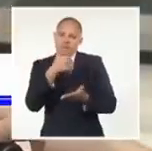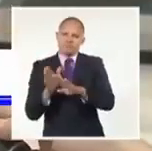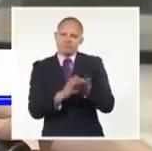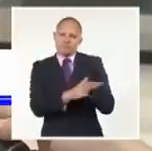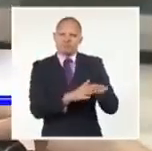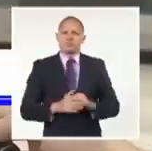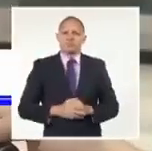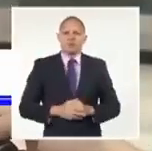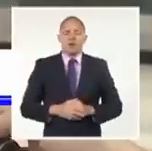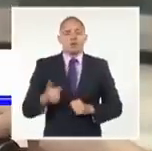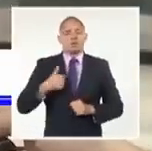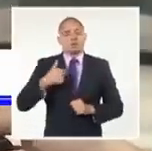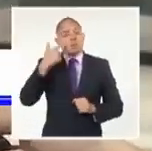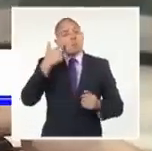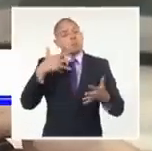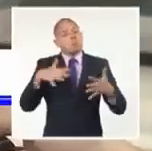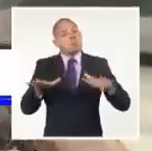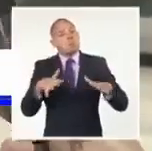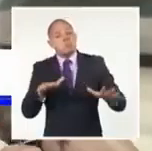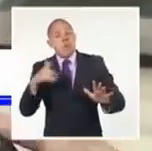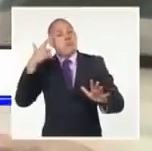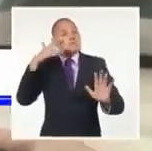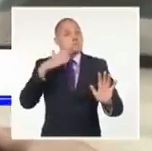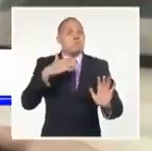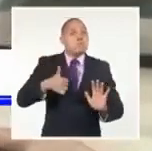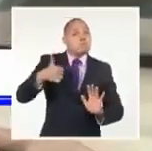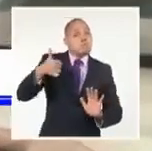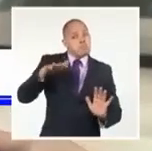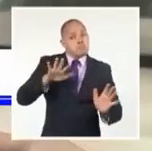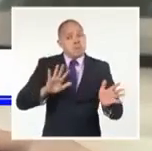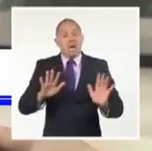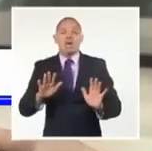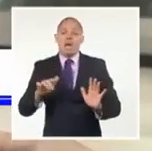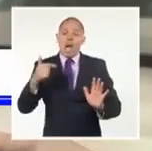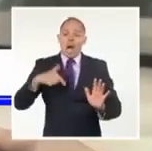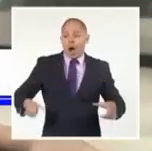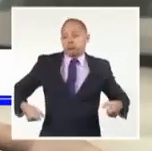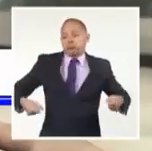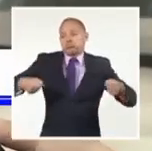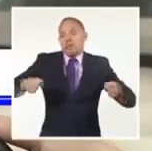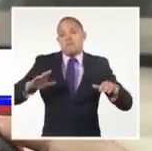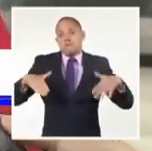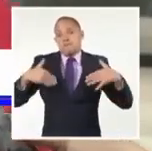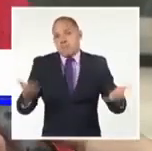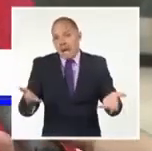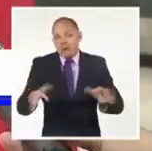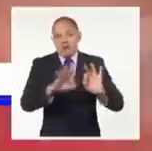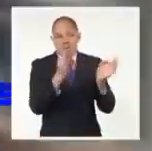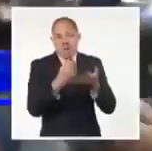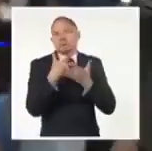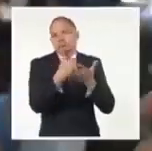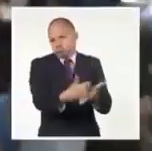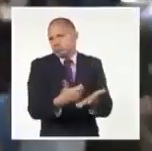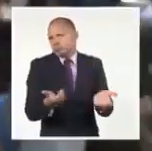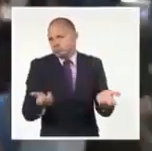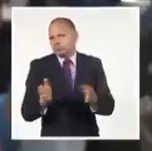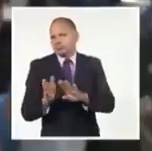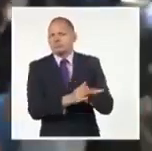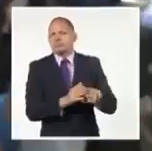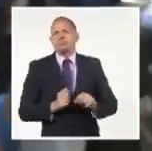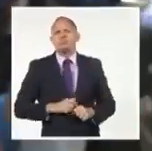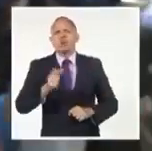sí me parece muy bien, porque uno quiere ayudar a la familia y pues ayudarnos en todo lo que pueda. ¿Usted cree que es necesario que